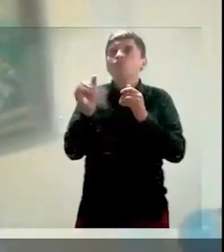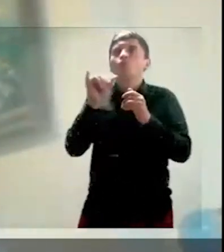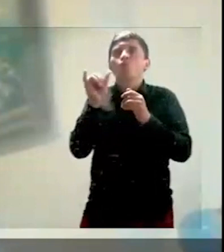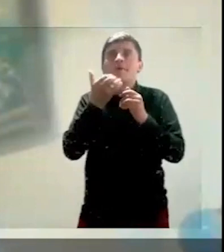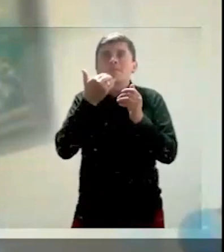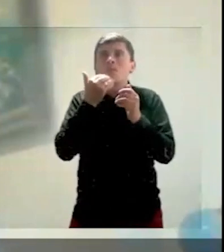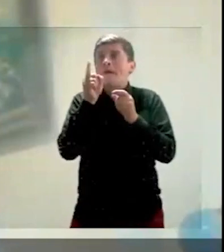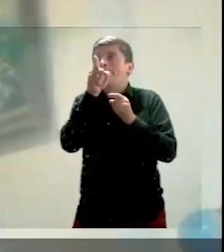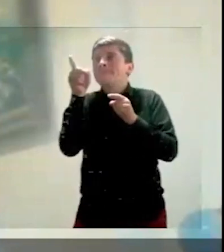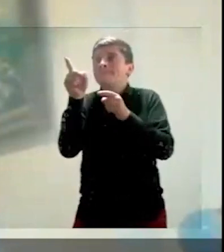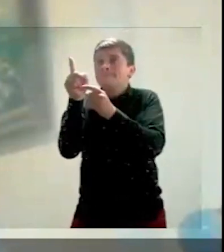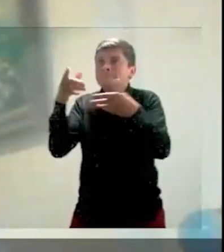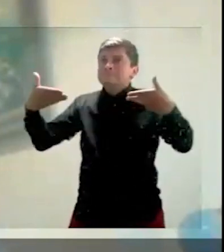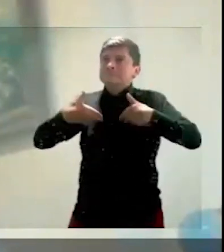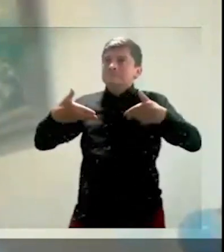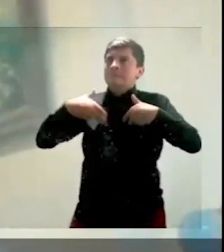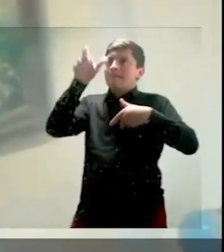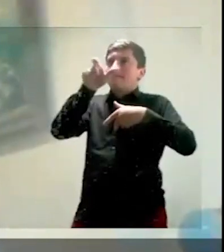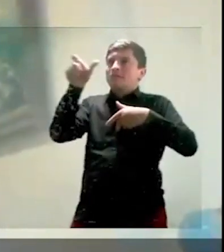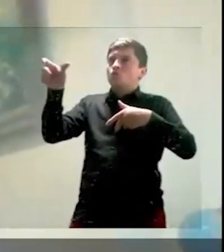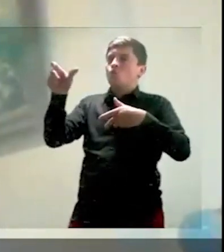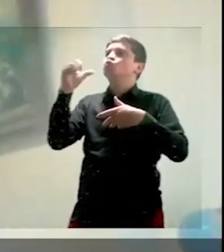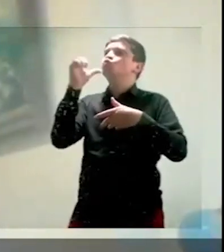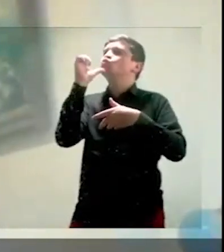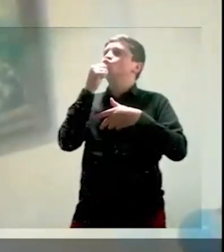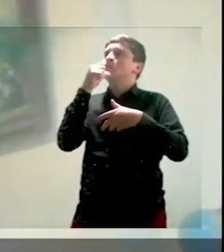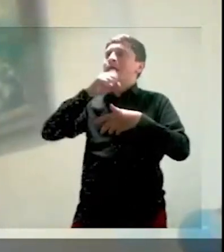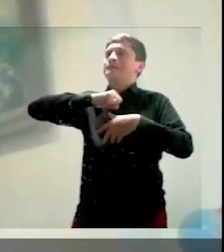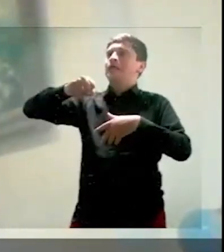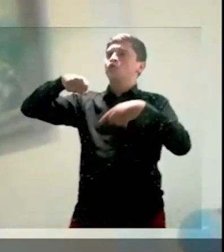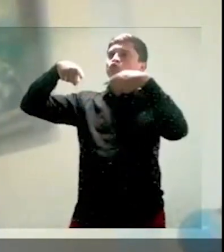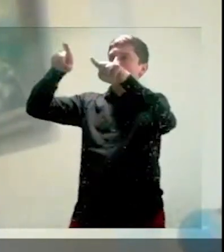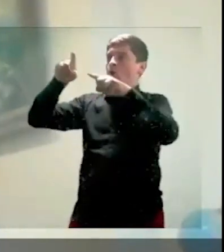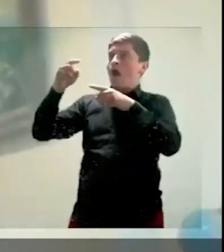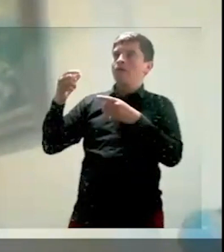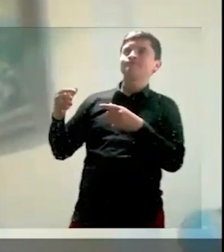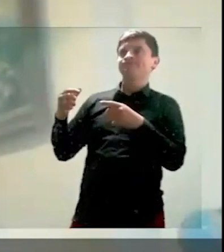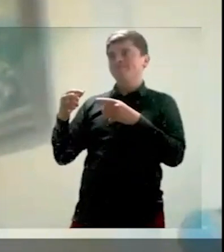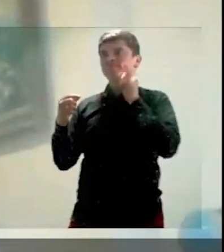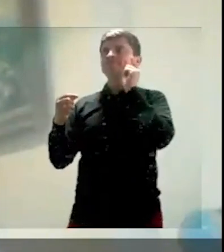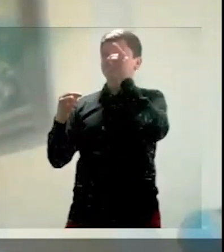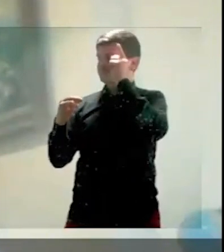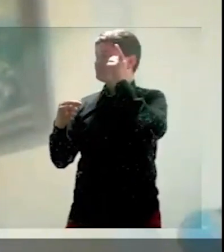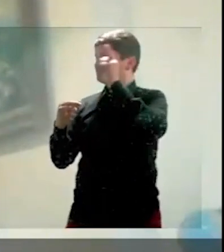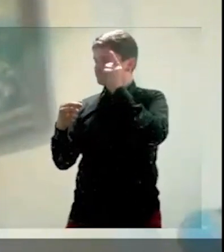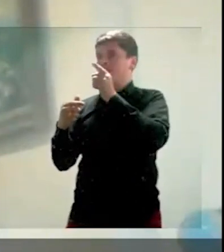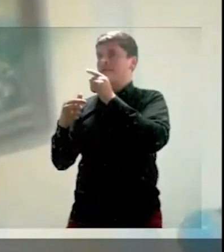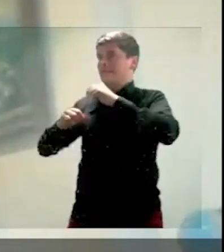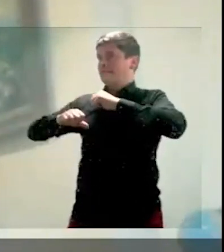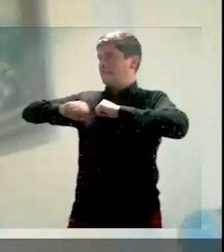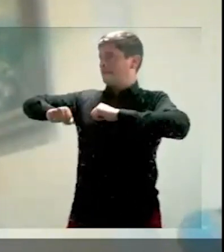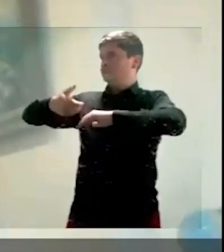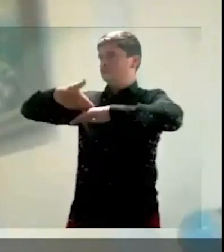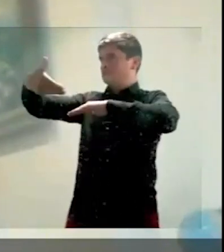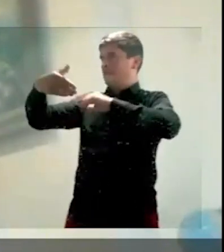dolientes, encontrándole un sujeto que tiene el derecho, un sujeto que al que se le exige ese derecho, así